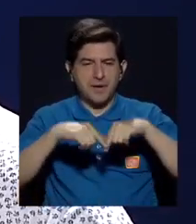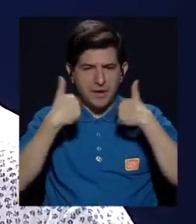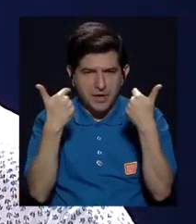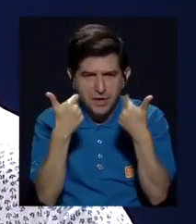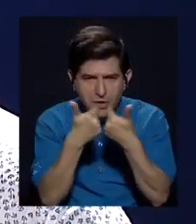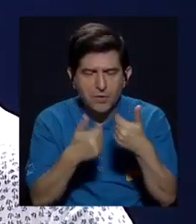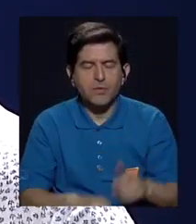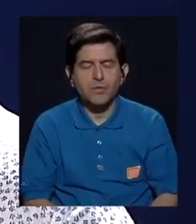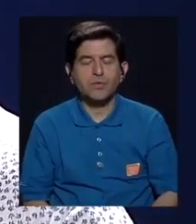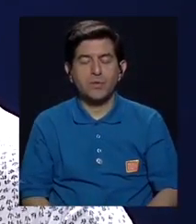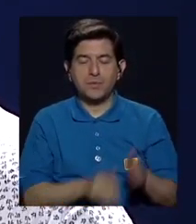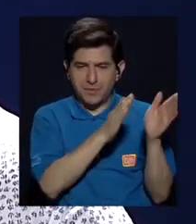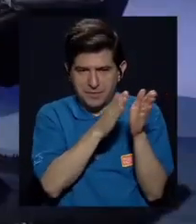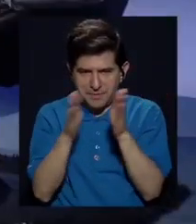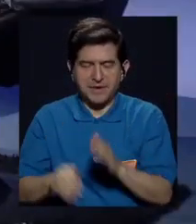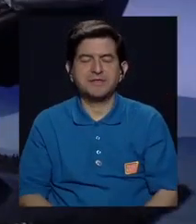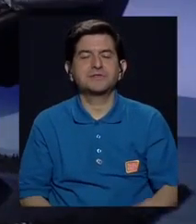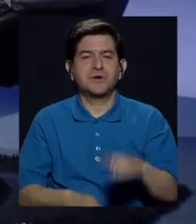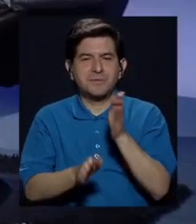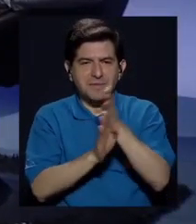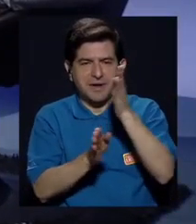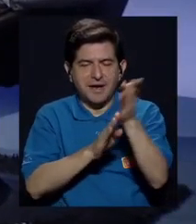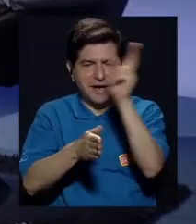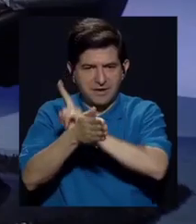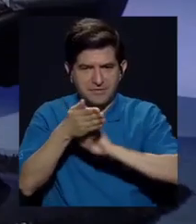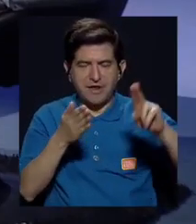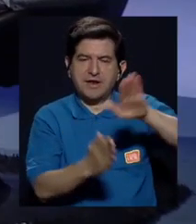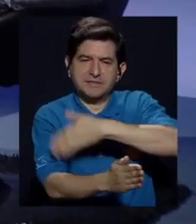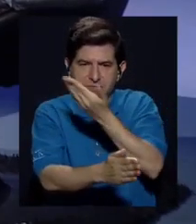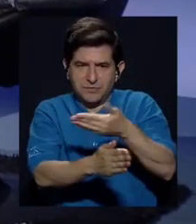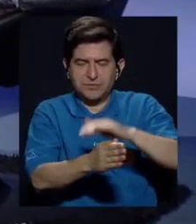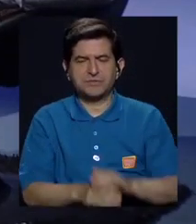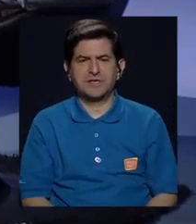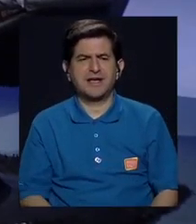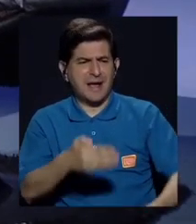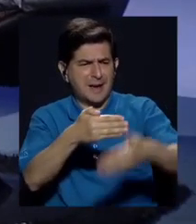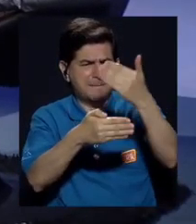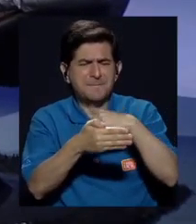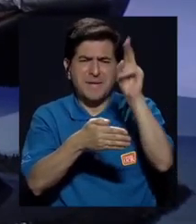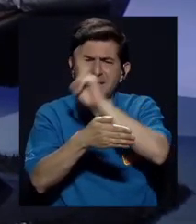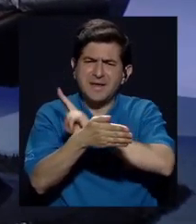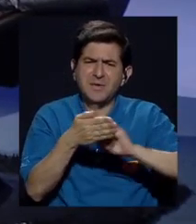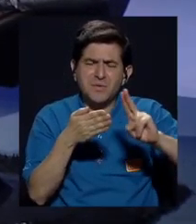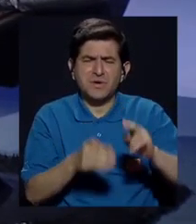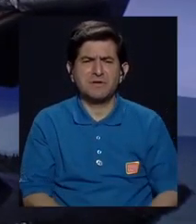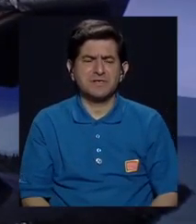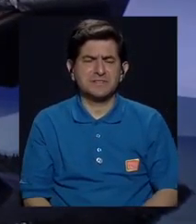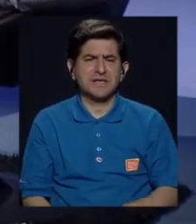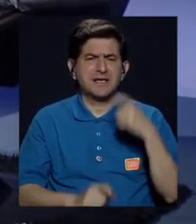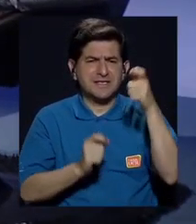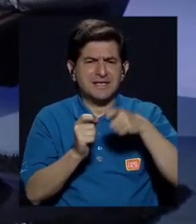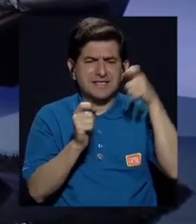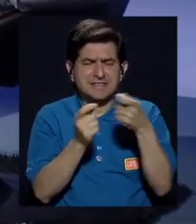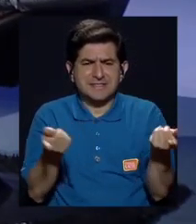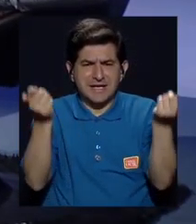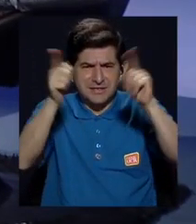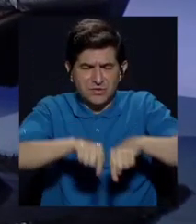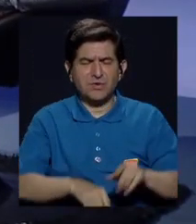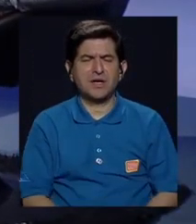carreras universitarias de la música. ¿Cómo fue esa llegada al preuniversitario en el caso específico